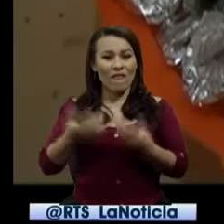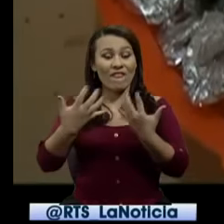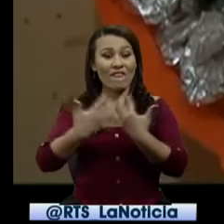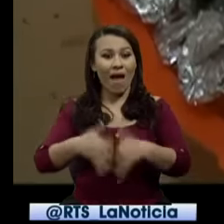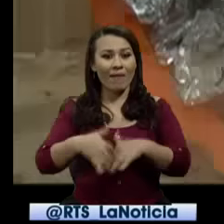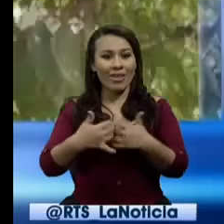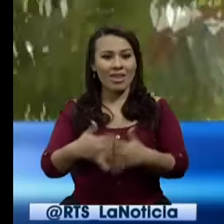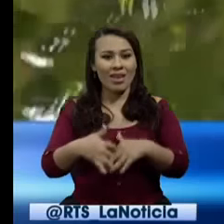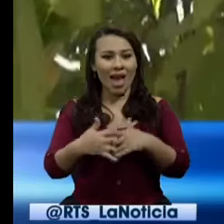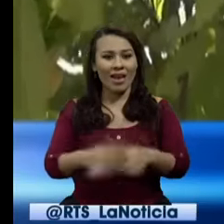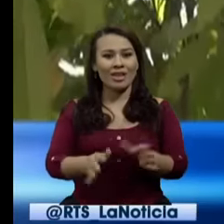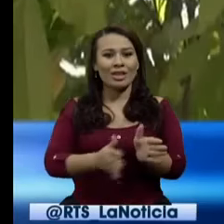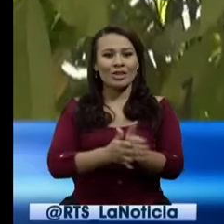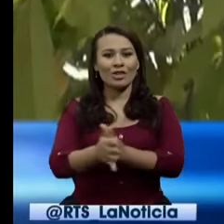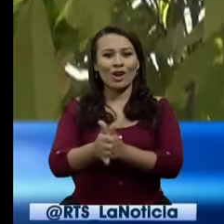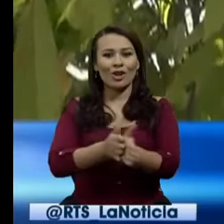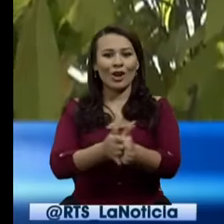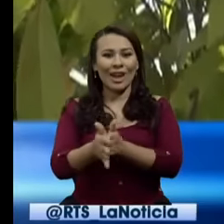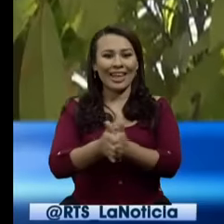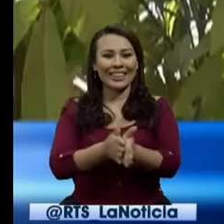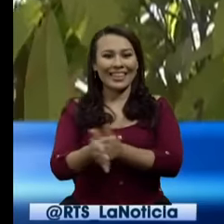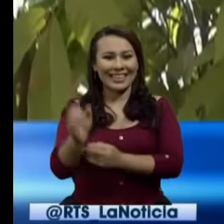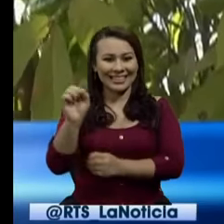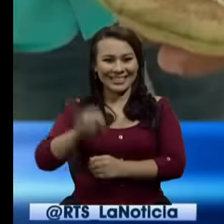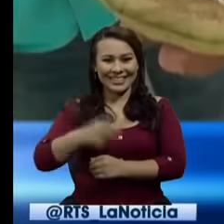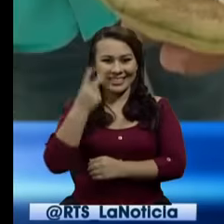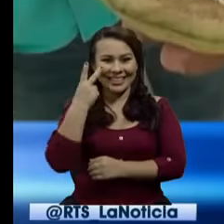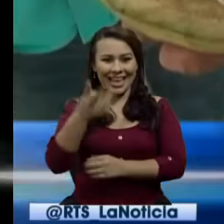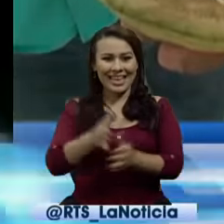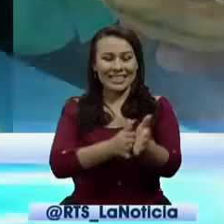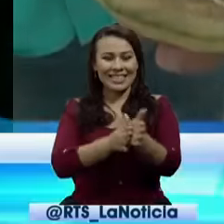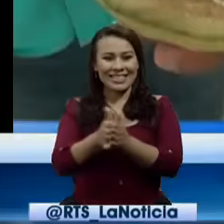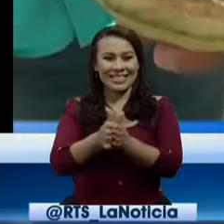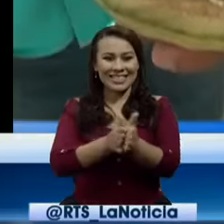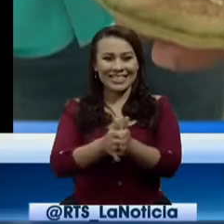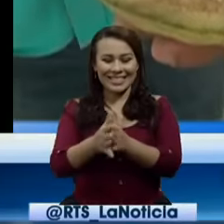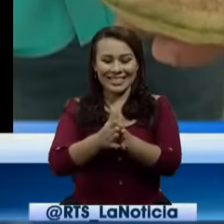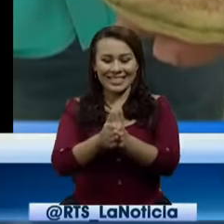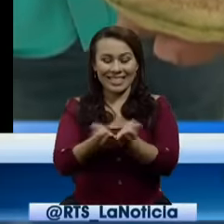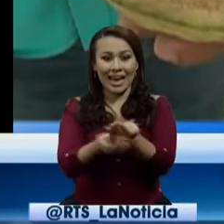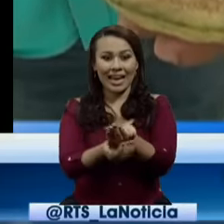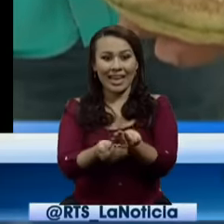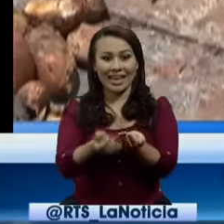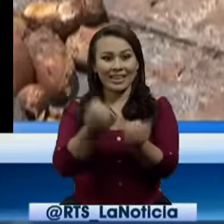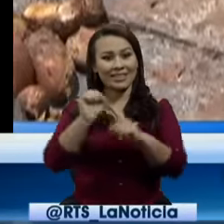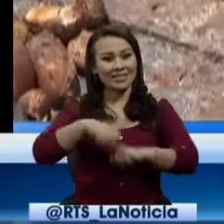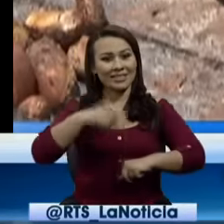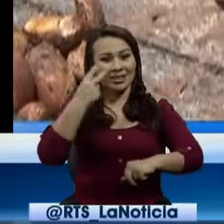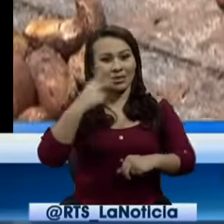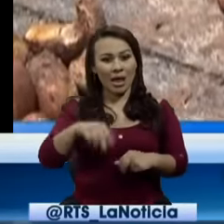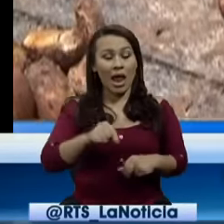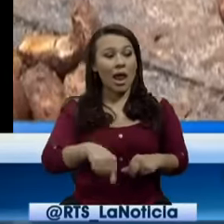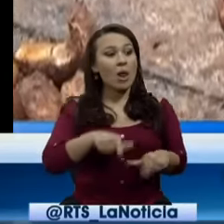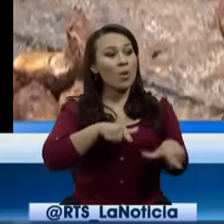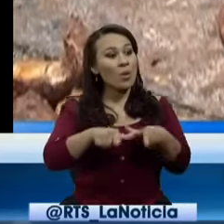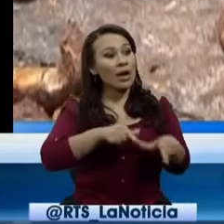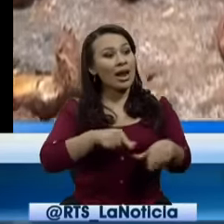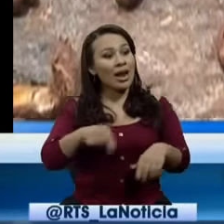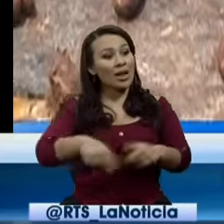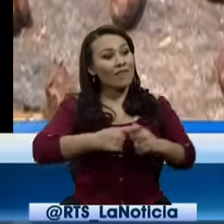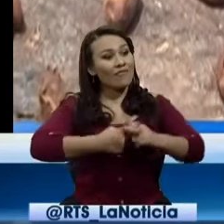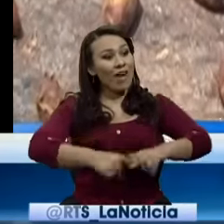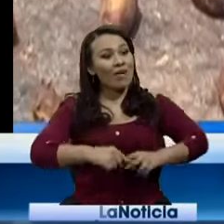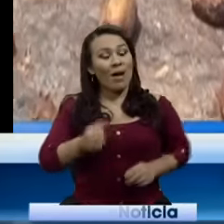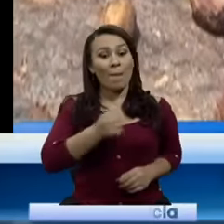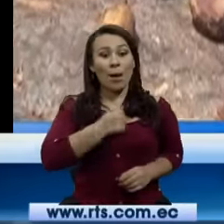de chocolate premiante para vince sabiendo que vin es netamente cacaotero la ciudadanía se siente muy orgullosa que en vince existe una planta de procesamiento